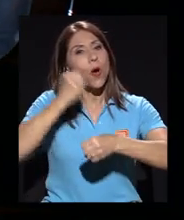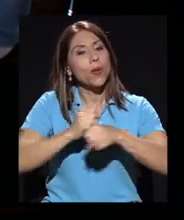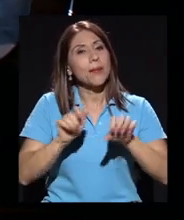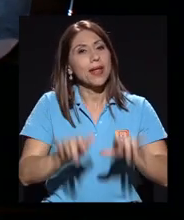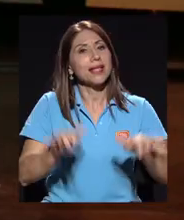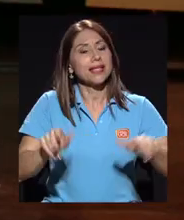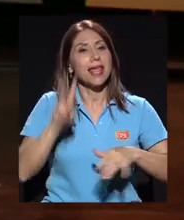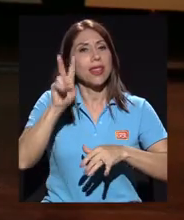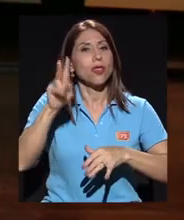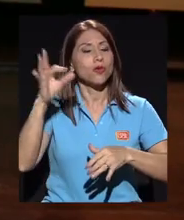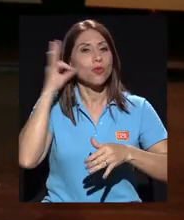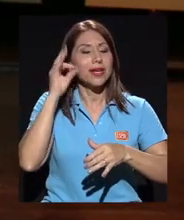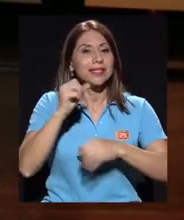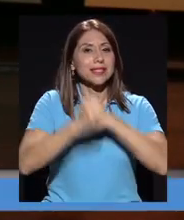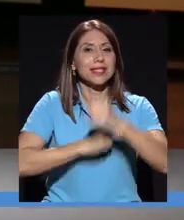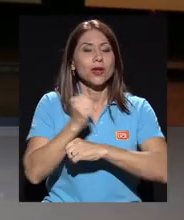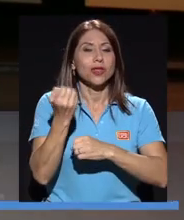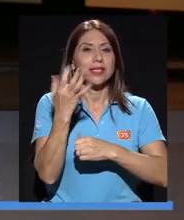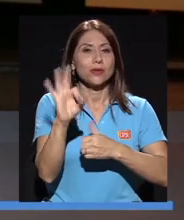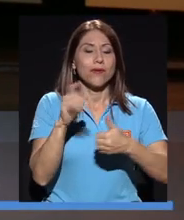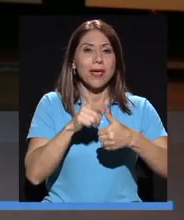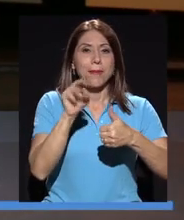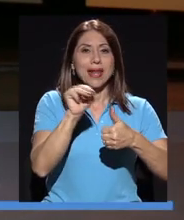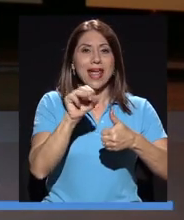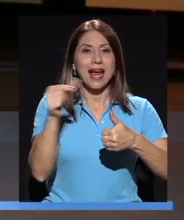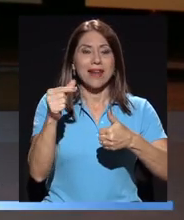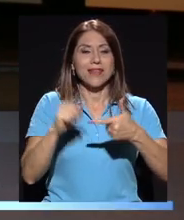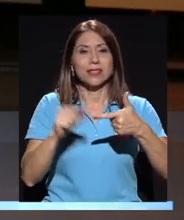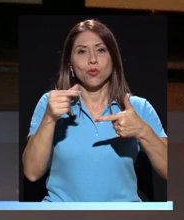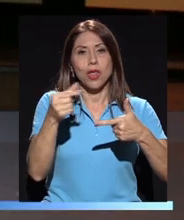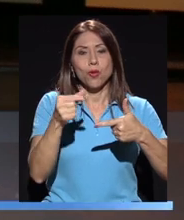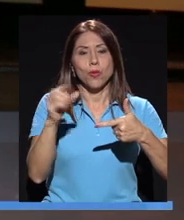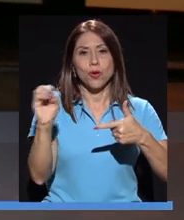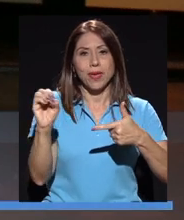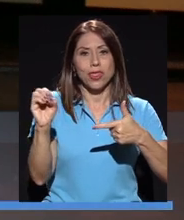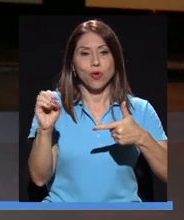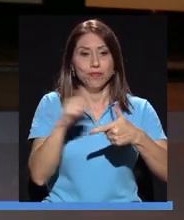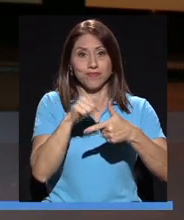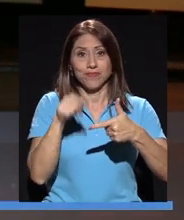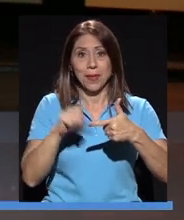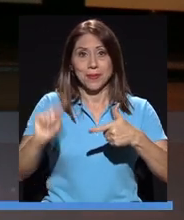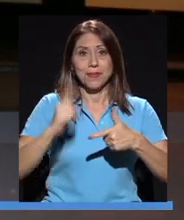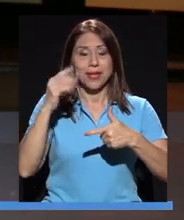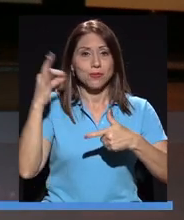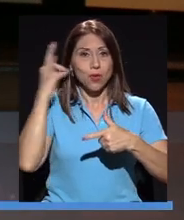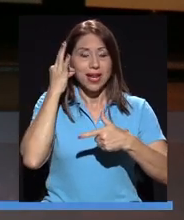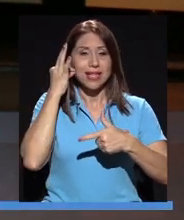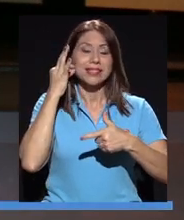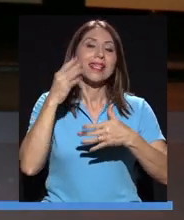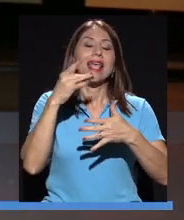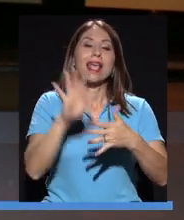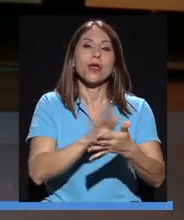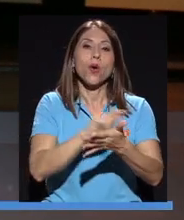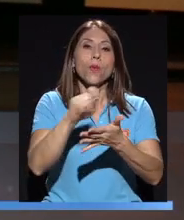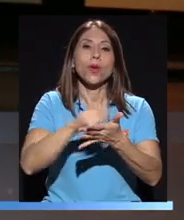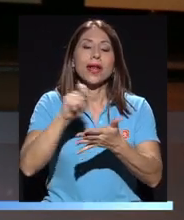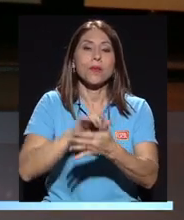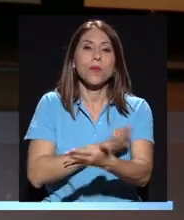siglo XIX, María Garfias y Guadalupe Olmedo, que son las primeras mujeres en componer música de concierto en mi